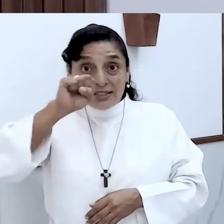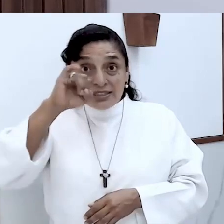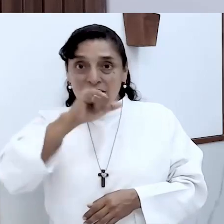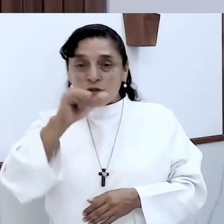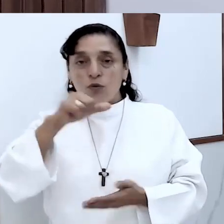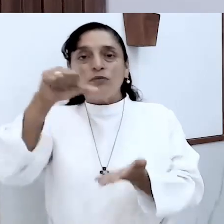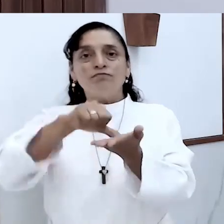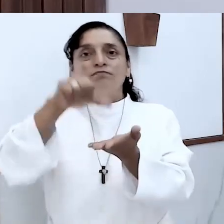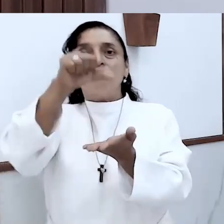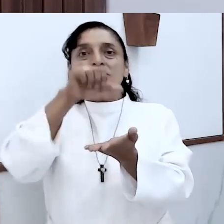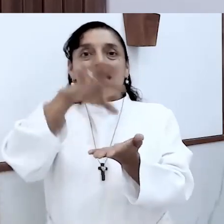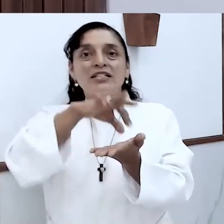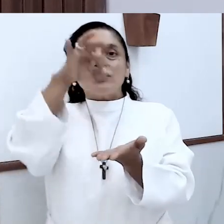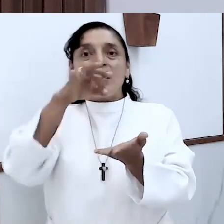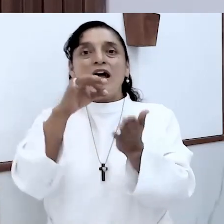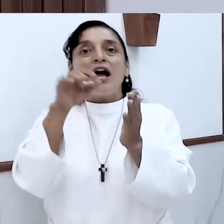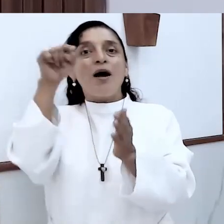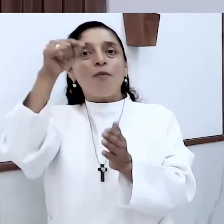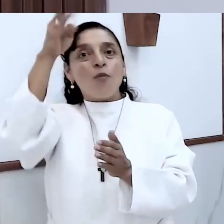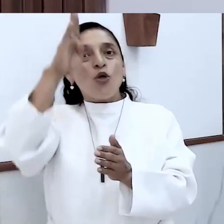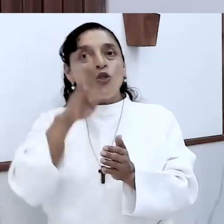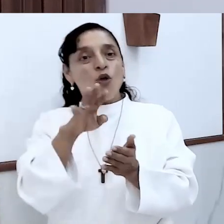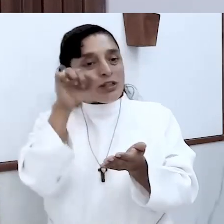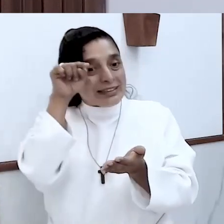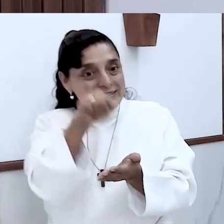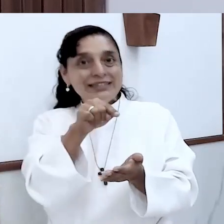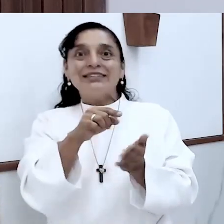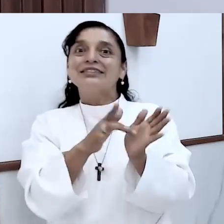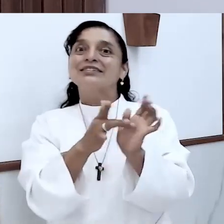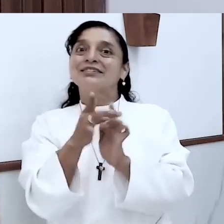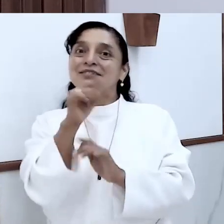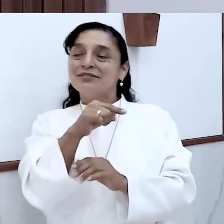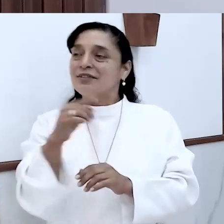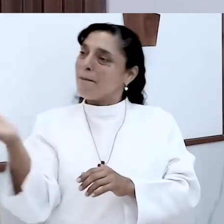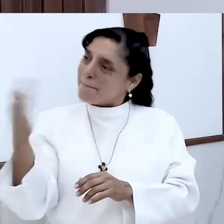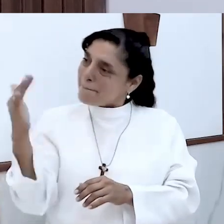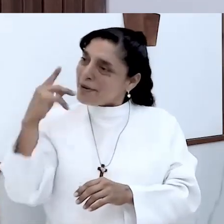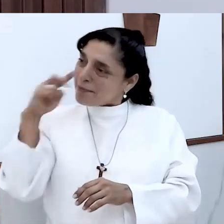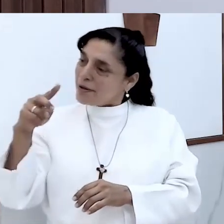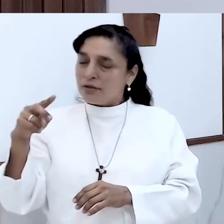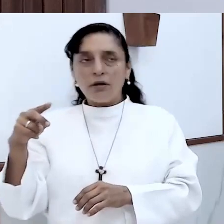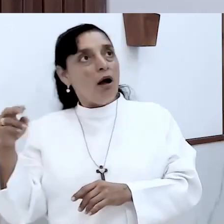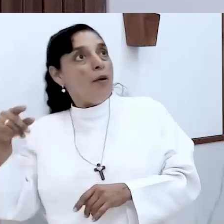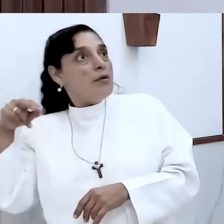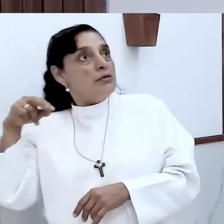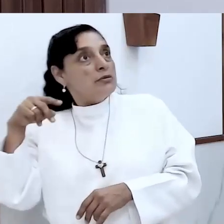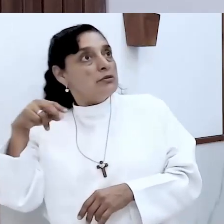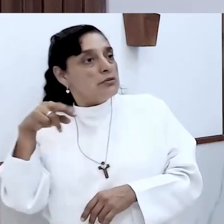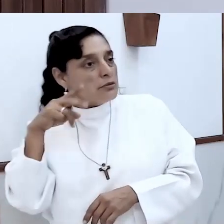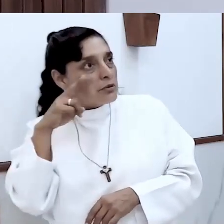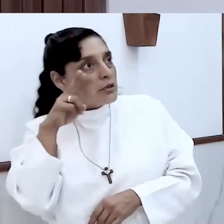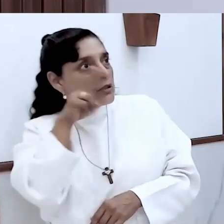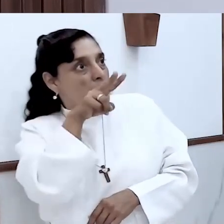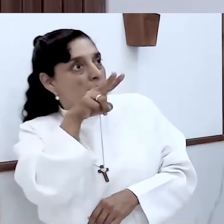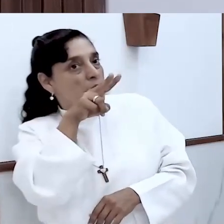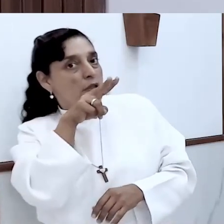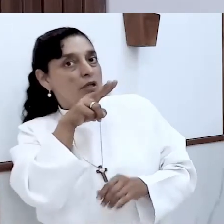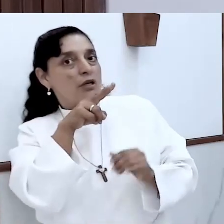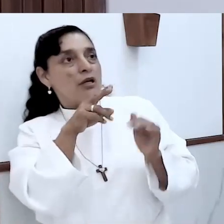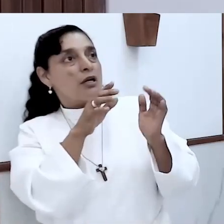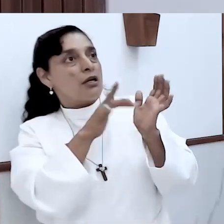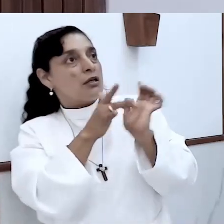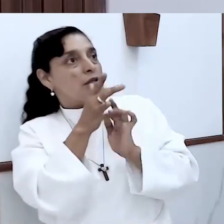ungido. Lo llevó a donde estaba Jesús y éste, fijando en él la mirada, le